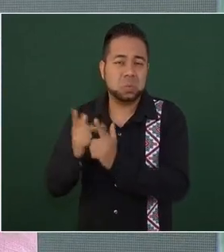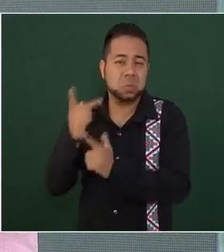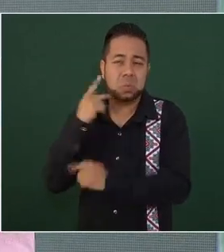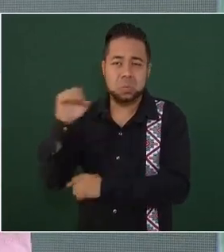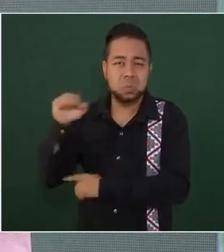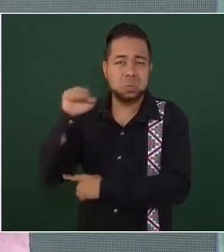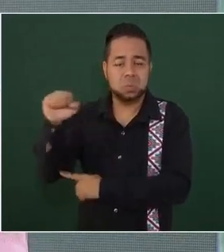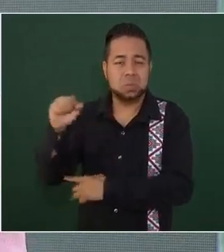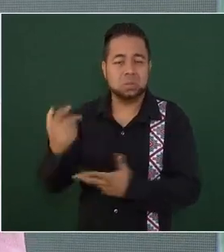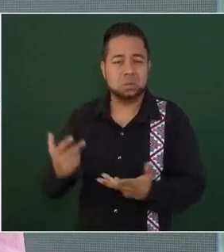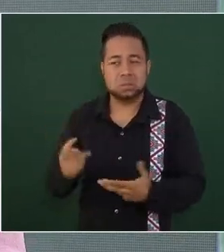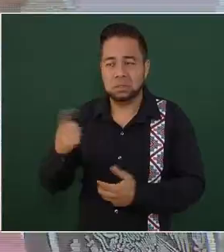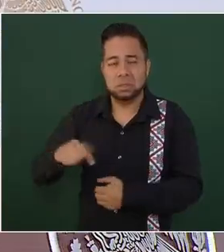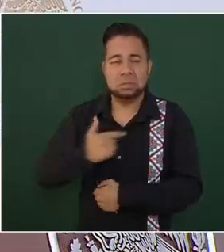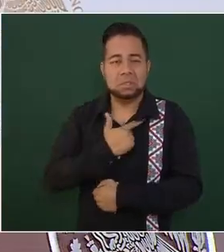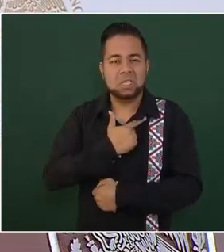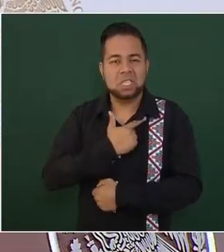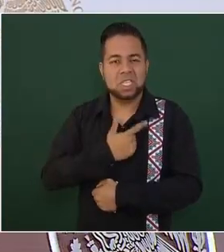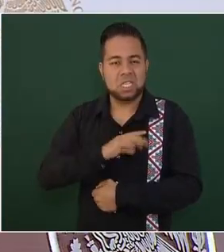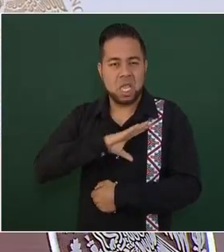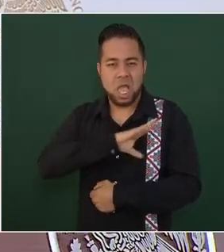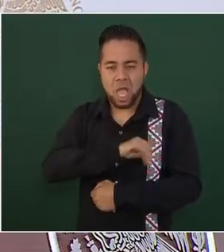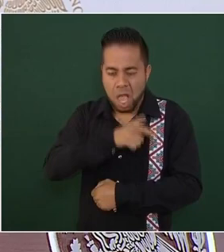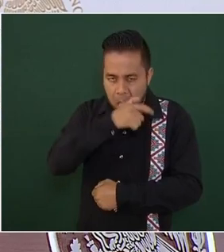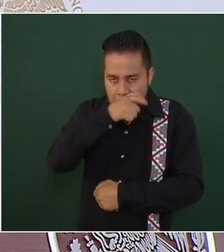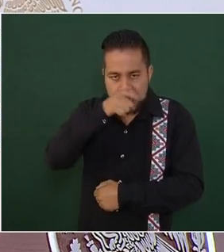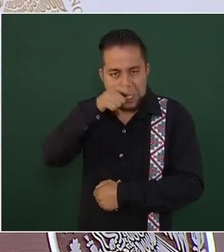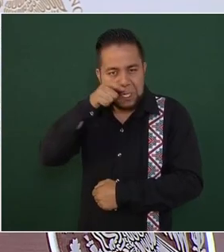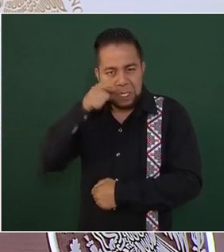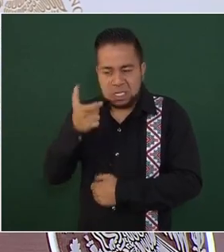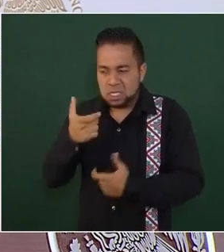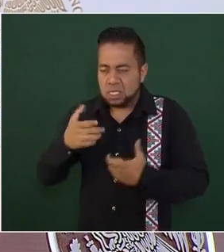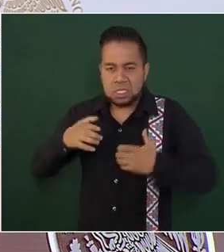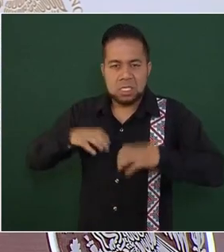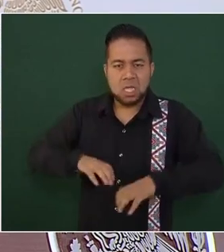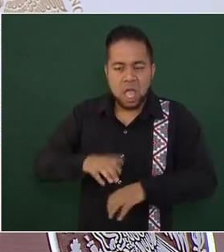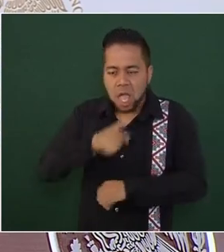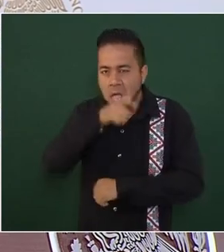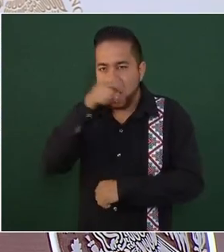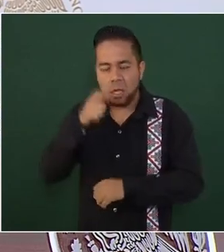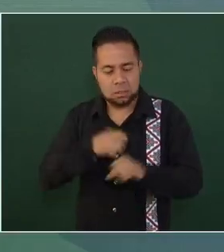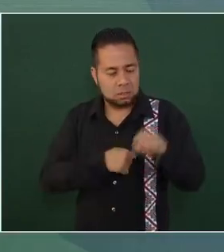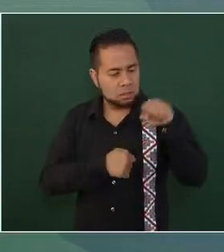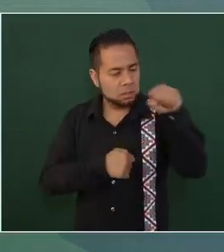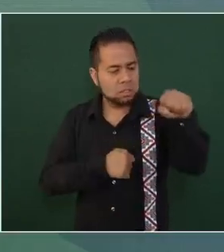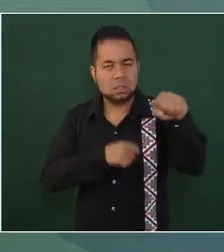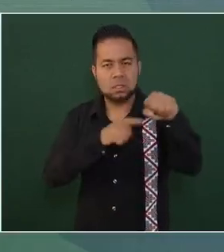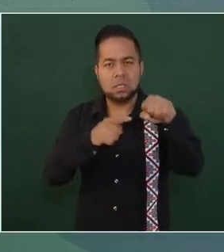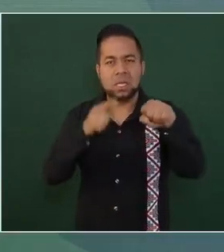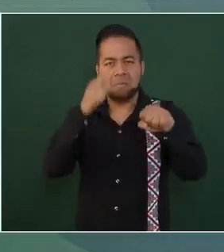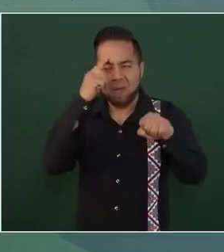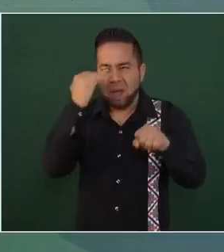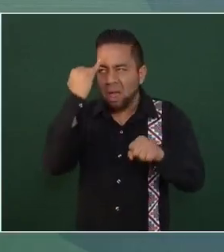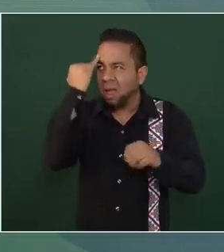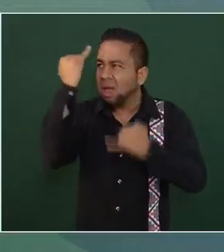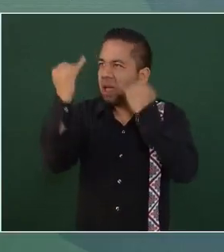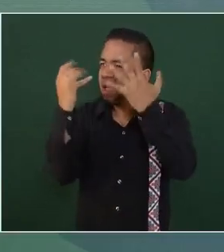les gusta mucho el dinero en la izquierda luchamos por ideales